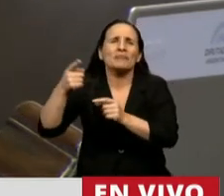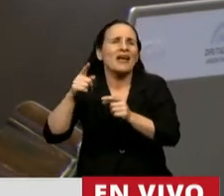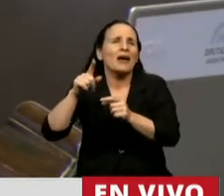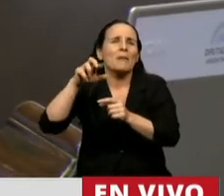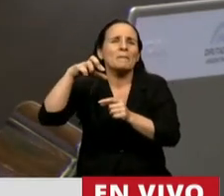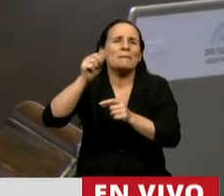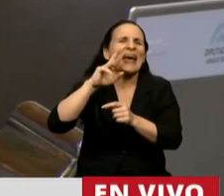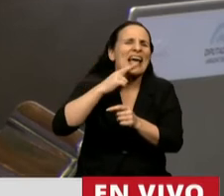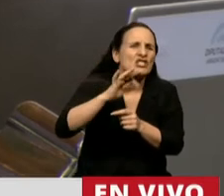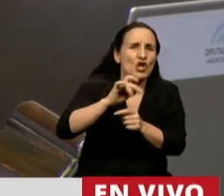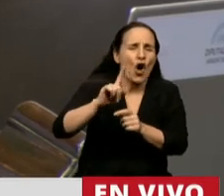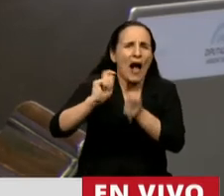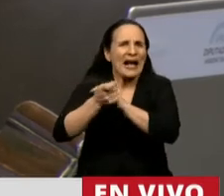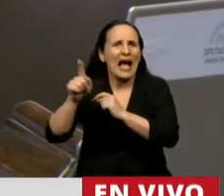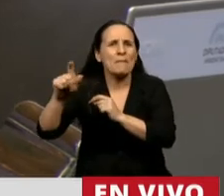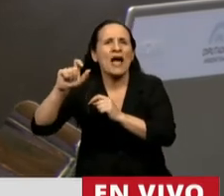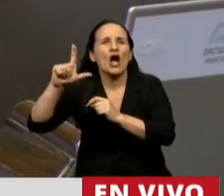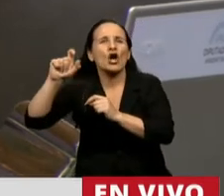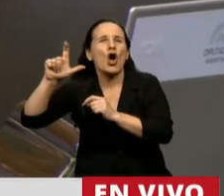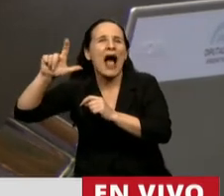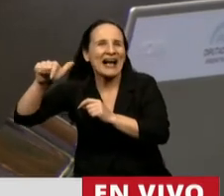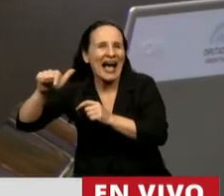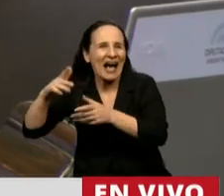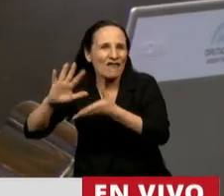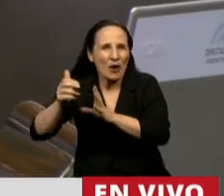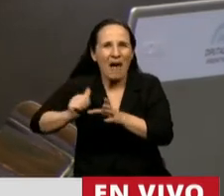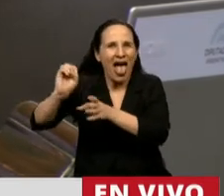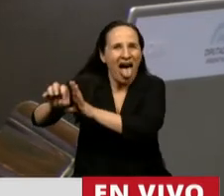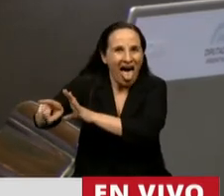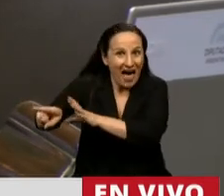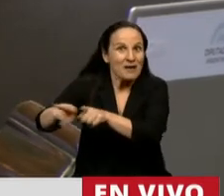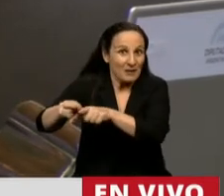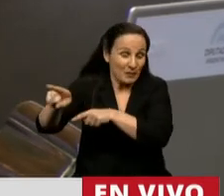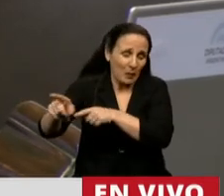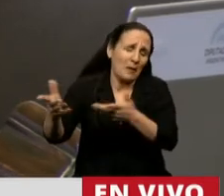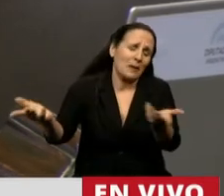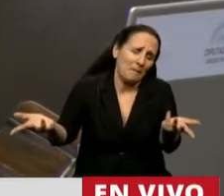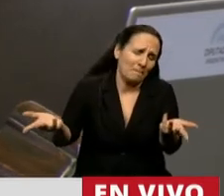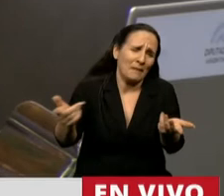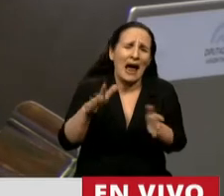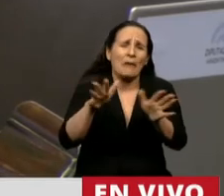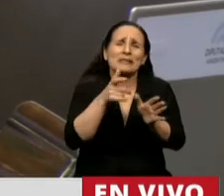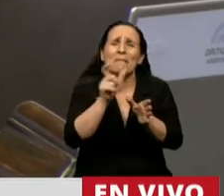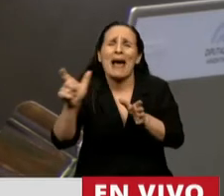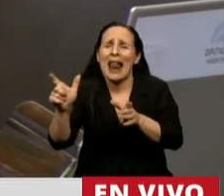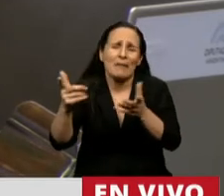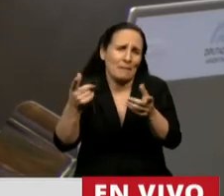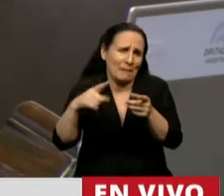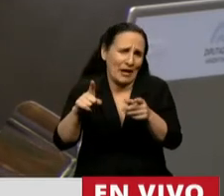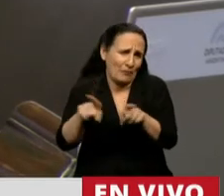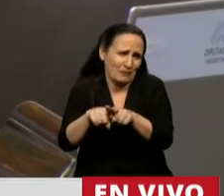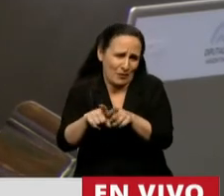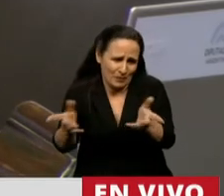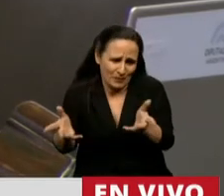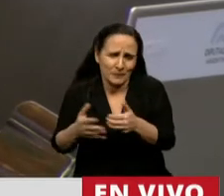o no me acuerdo cómo se dijo, pero creo que era lo que todos pensamos y hay veces se buscan términos más coloquiales.